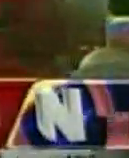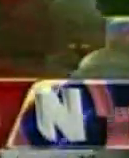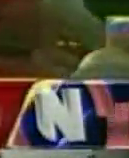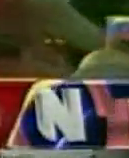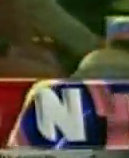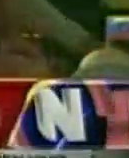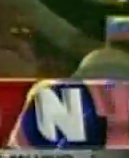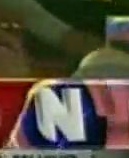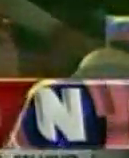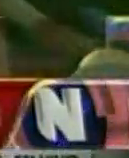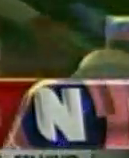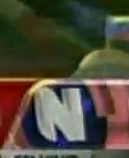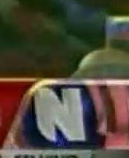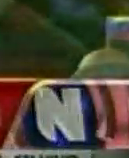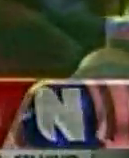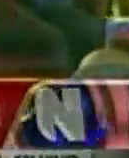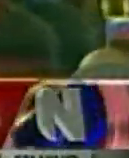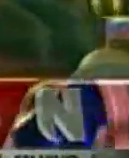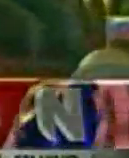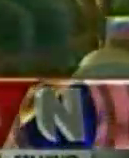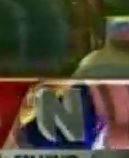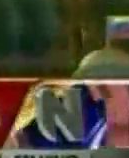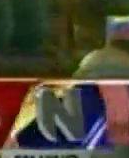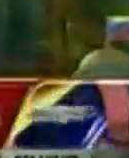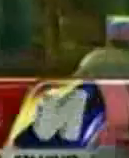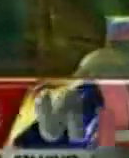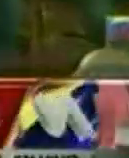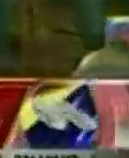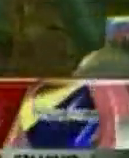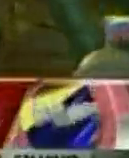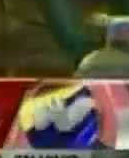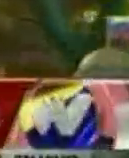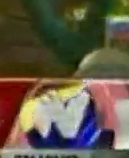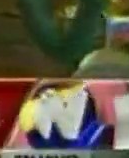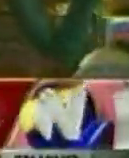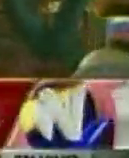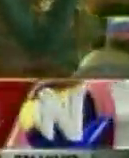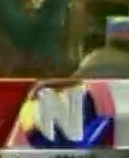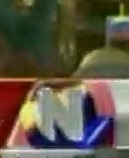La segunda pregunta que nos hacemos es ¿por qué los mataron?